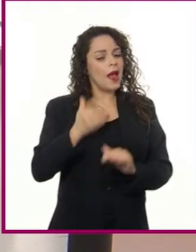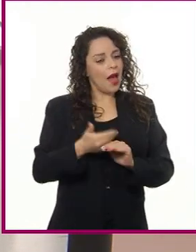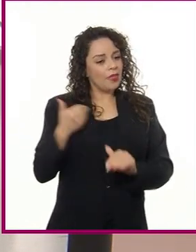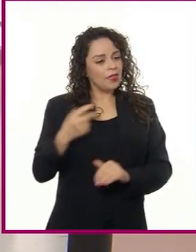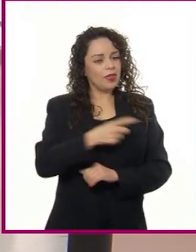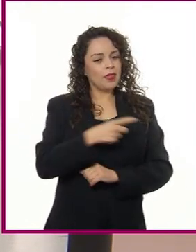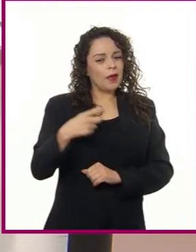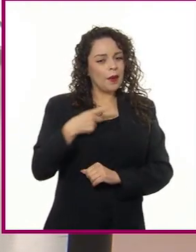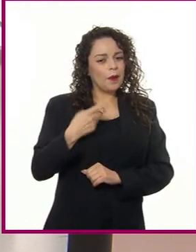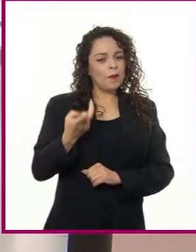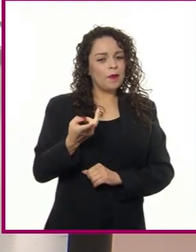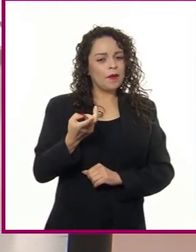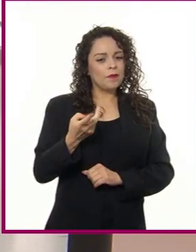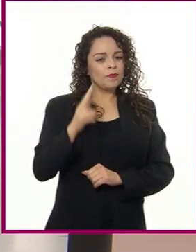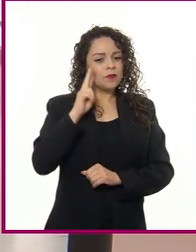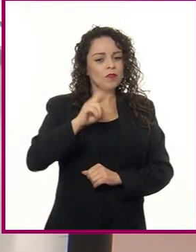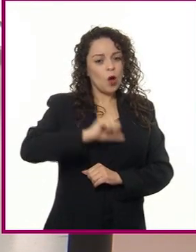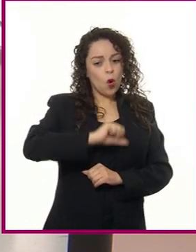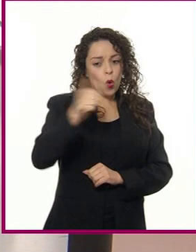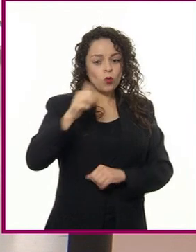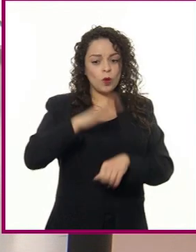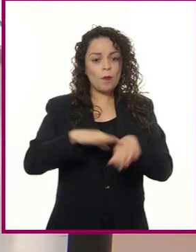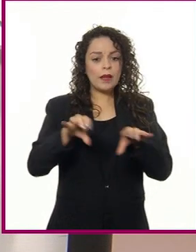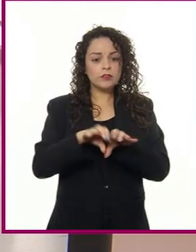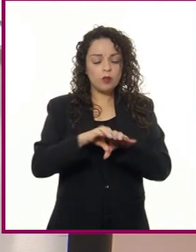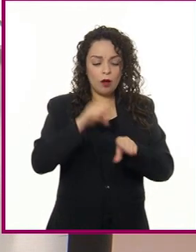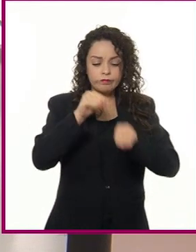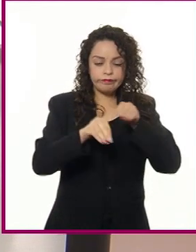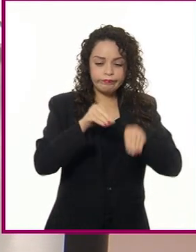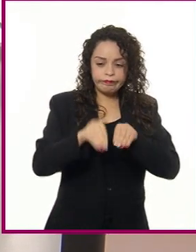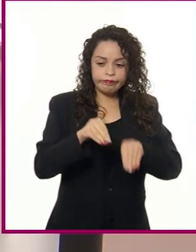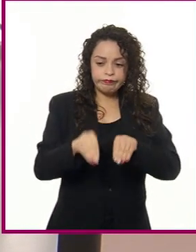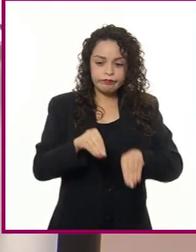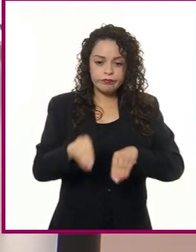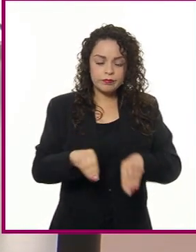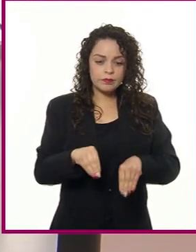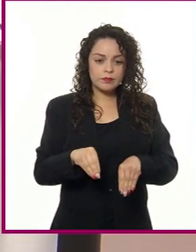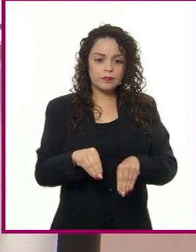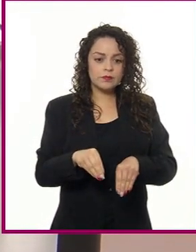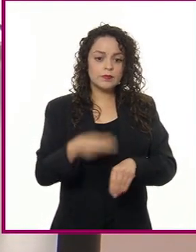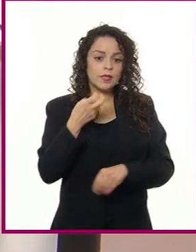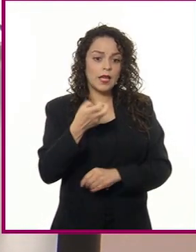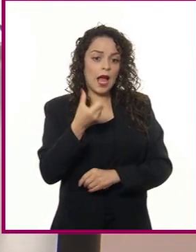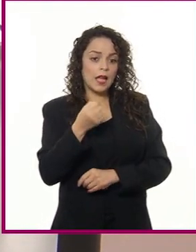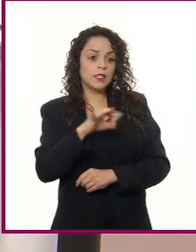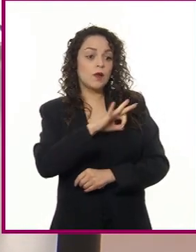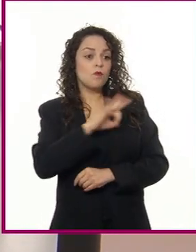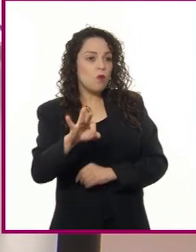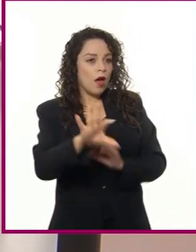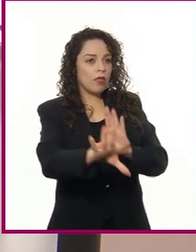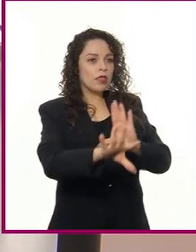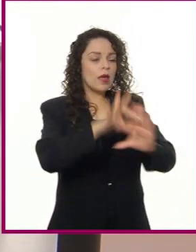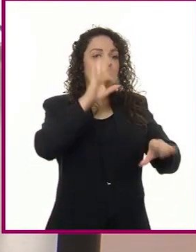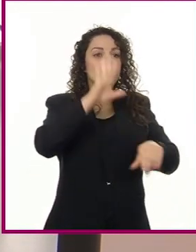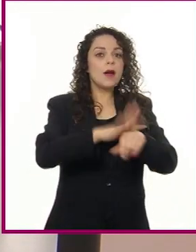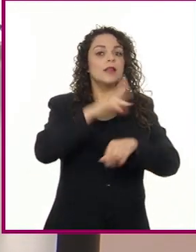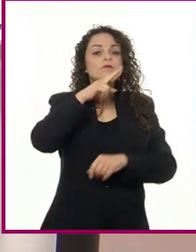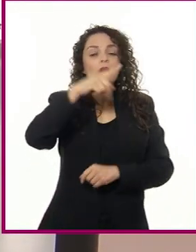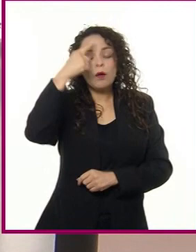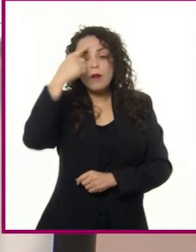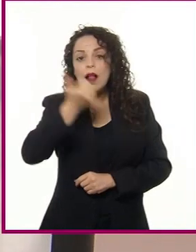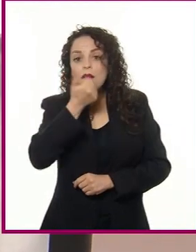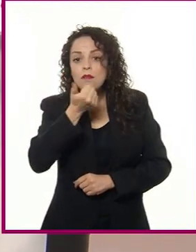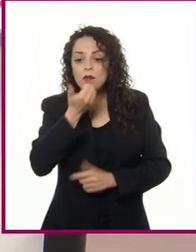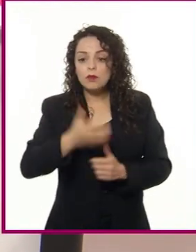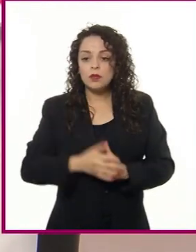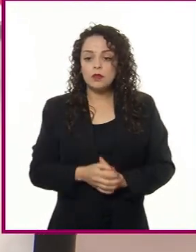debemos de ver otras representaciones técnicas para poder escoger la que más convenga al alumno. Me